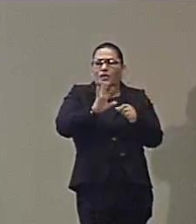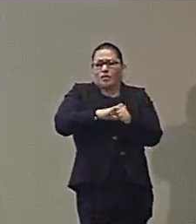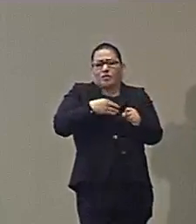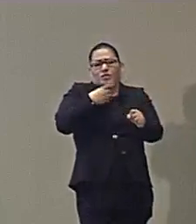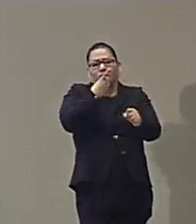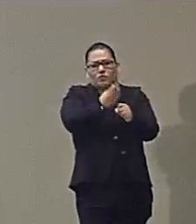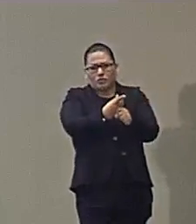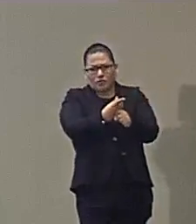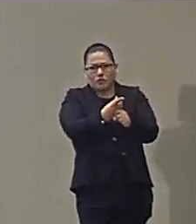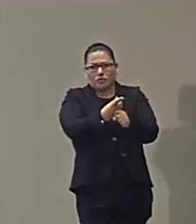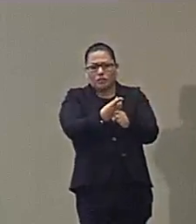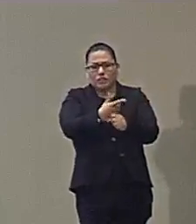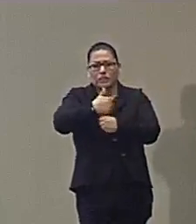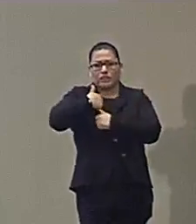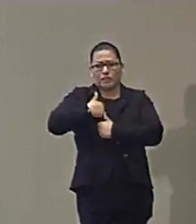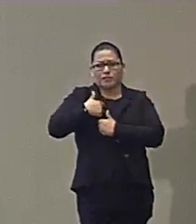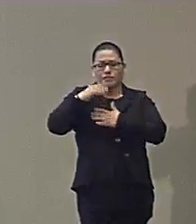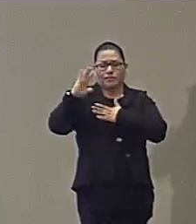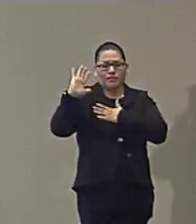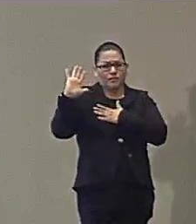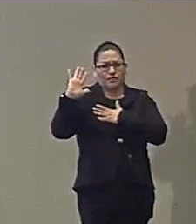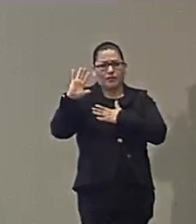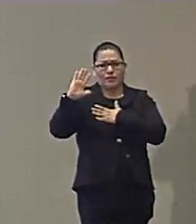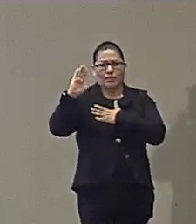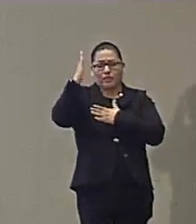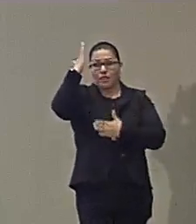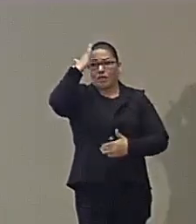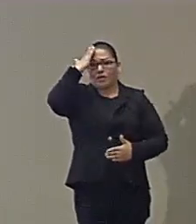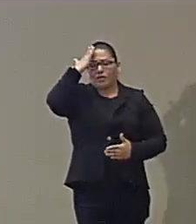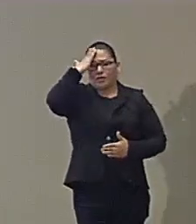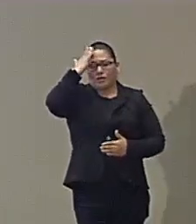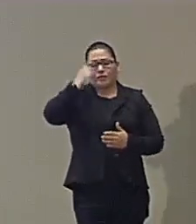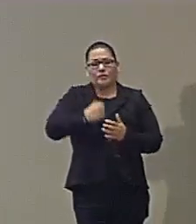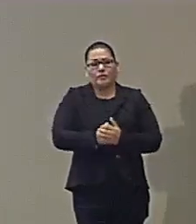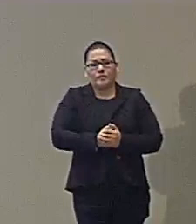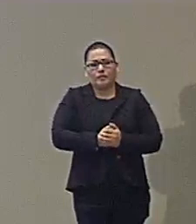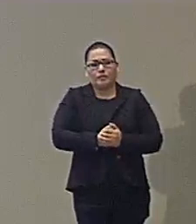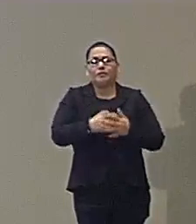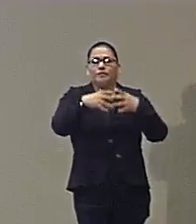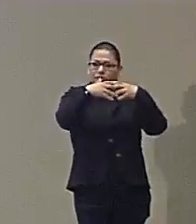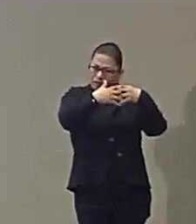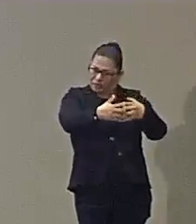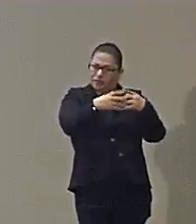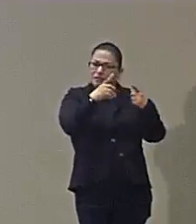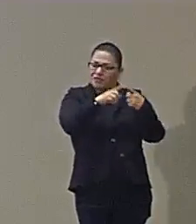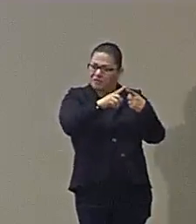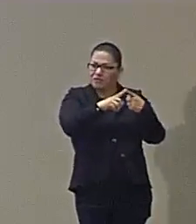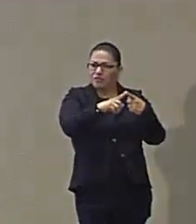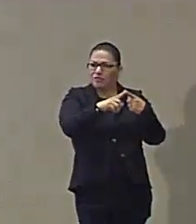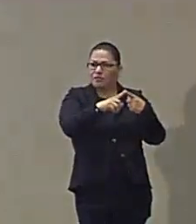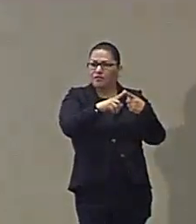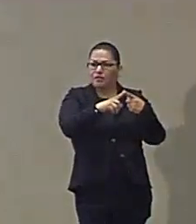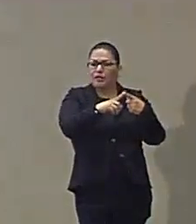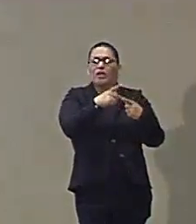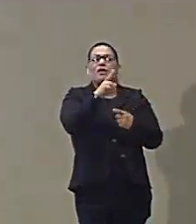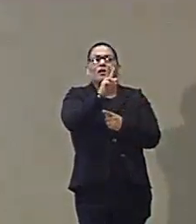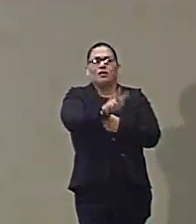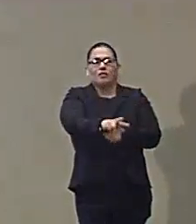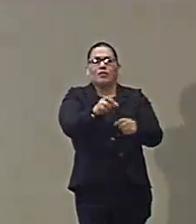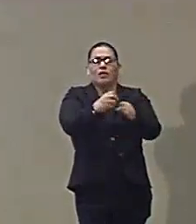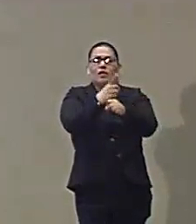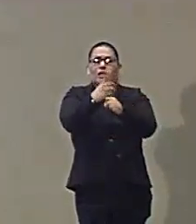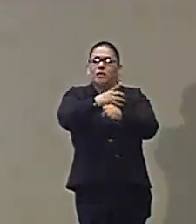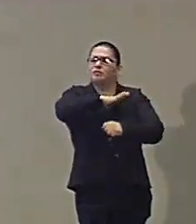compromiso de las autoridades de los empresarios y por supuesto de la sociedad